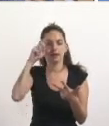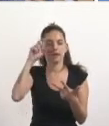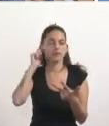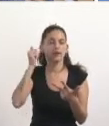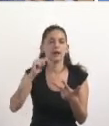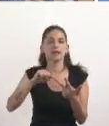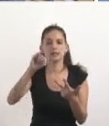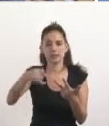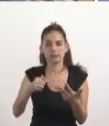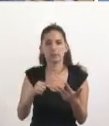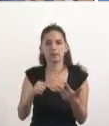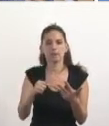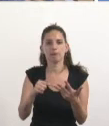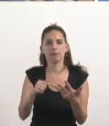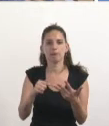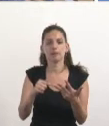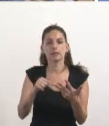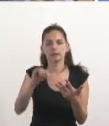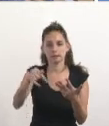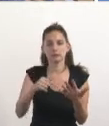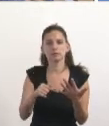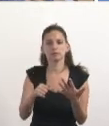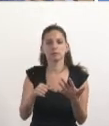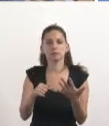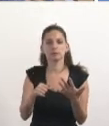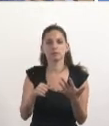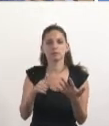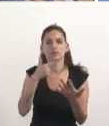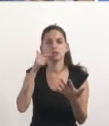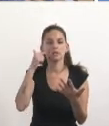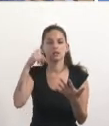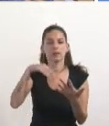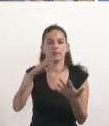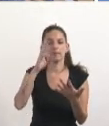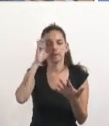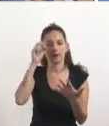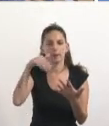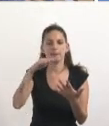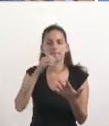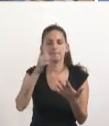afirmativo afirmativo senador zimmerman ausente